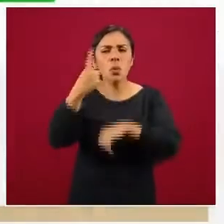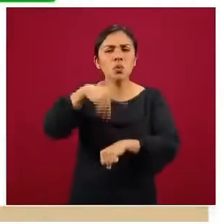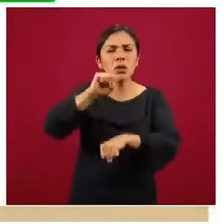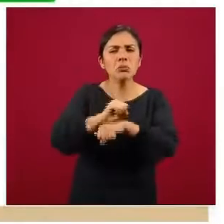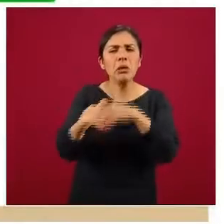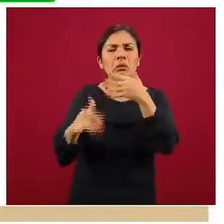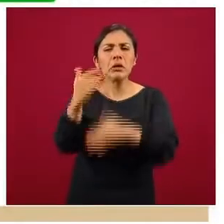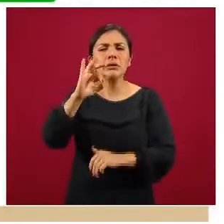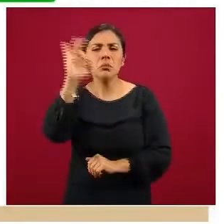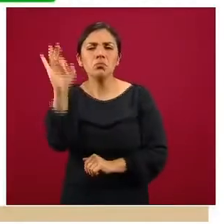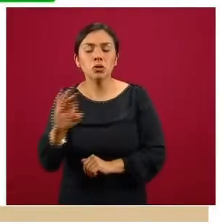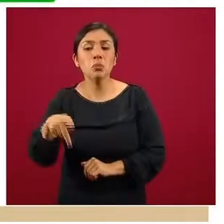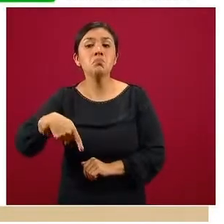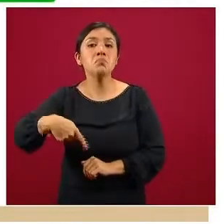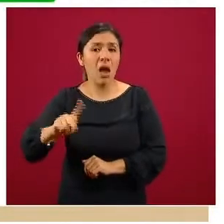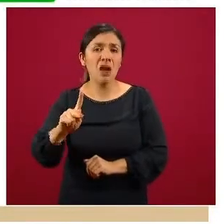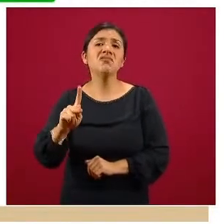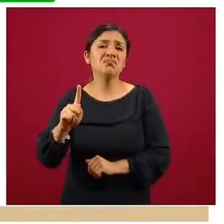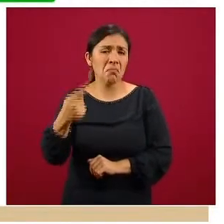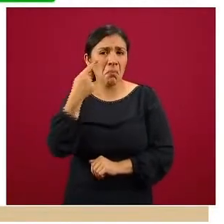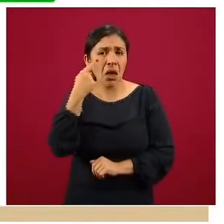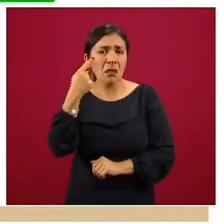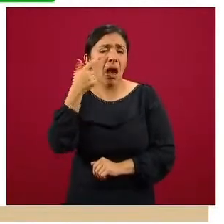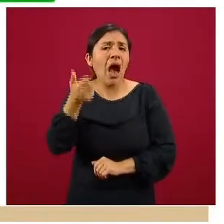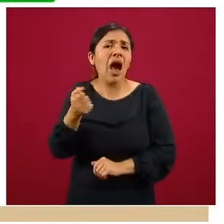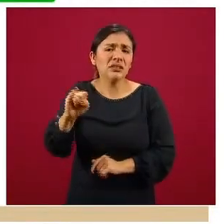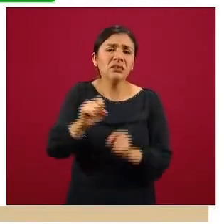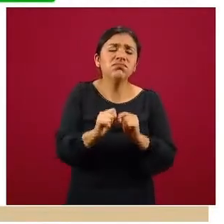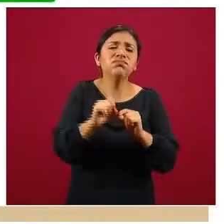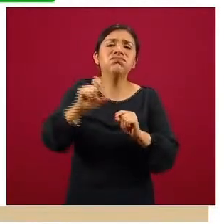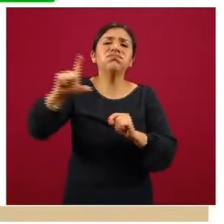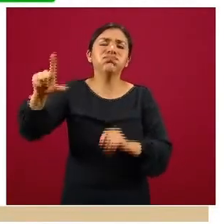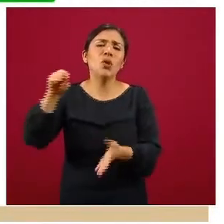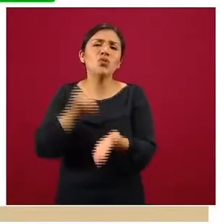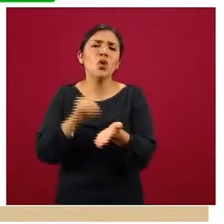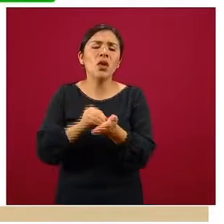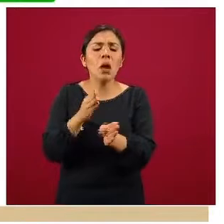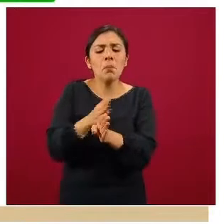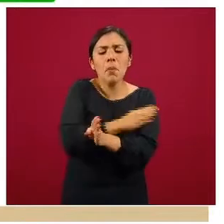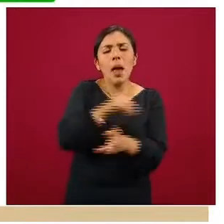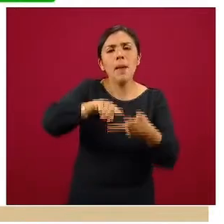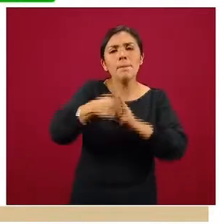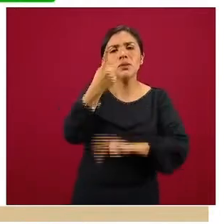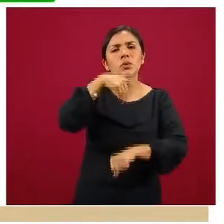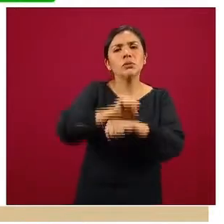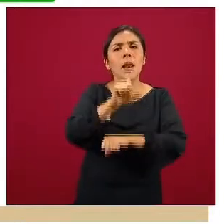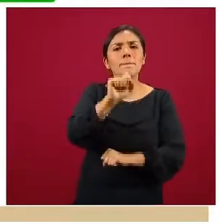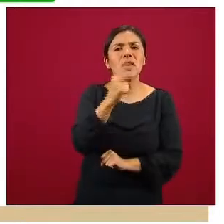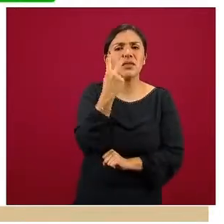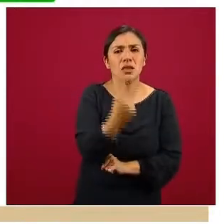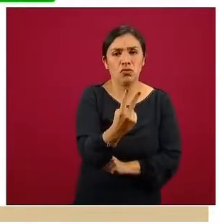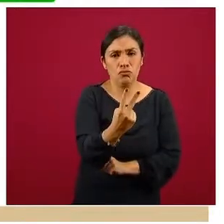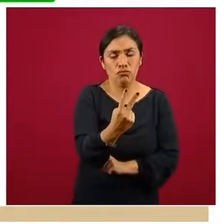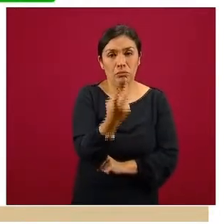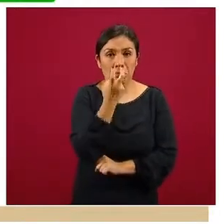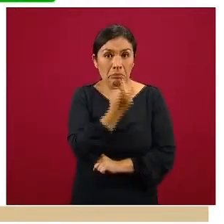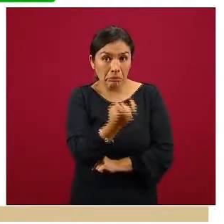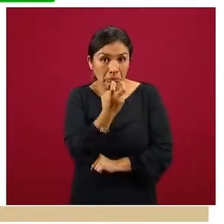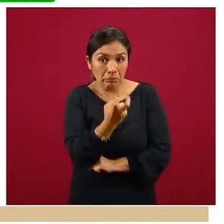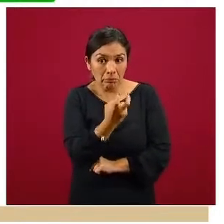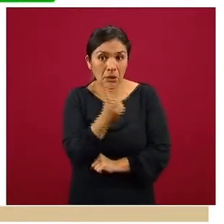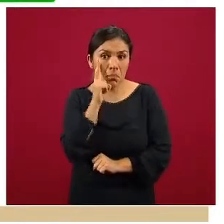a 15%, pero es gruesamente el crecimiento que ha tenido desde la semana 22. Vean que esto es prácticamente